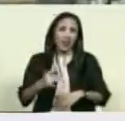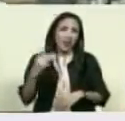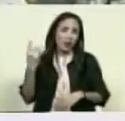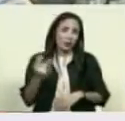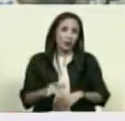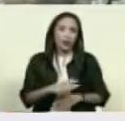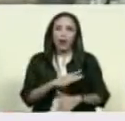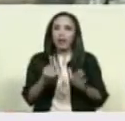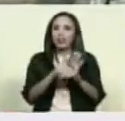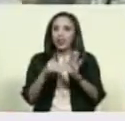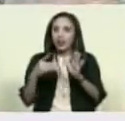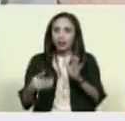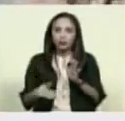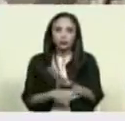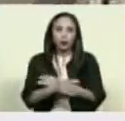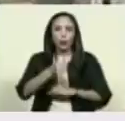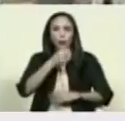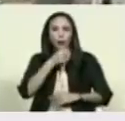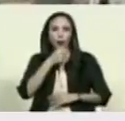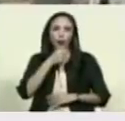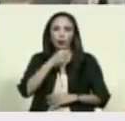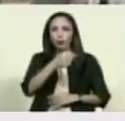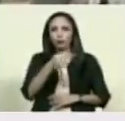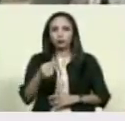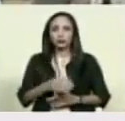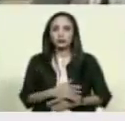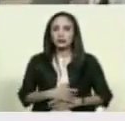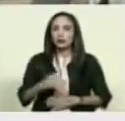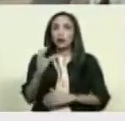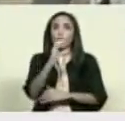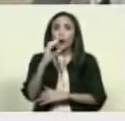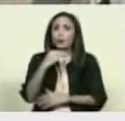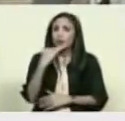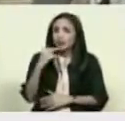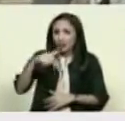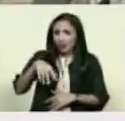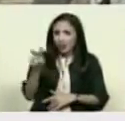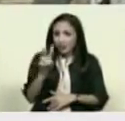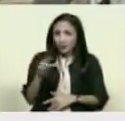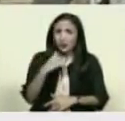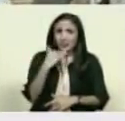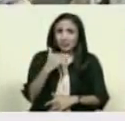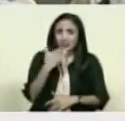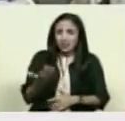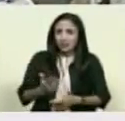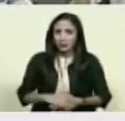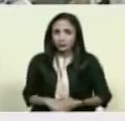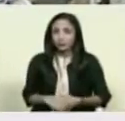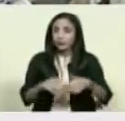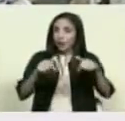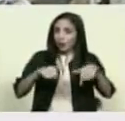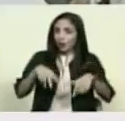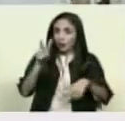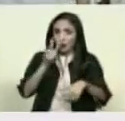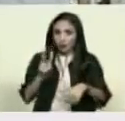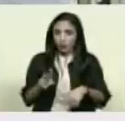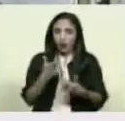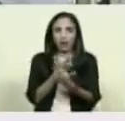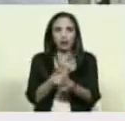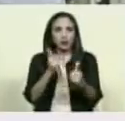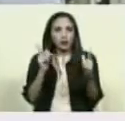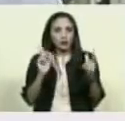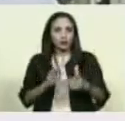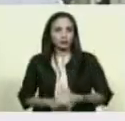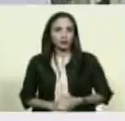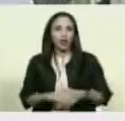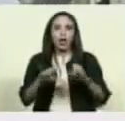derecho, periodismo, no, no, imposible en Colombia, aquí mismo, al lado, en Colombia. En Venezuela tenemos